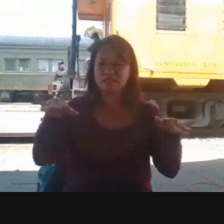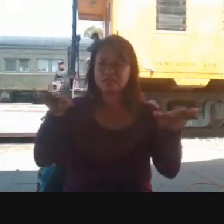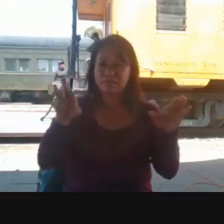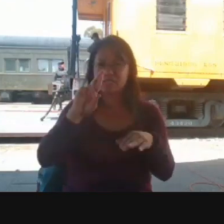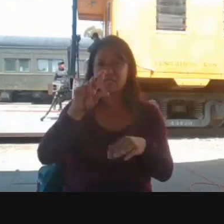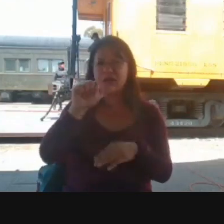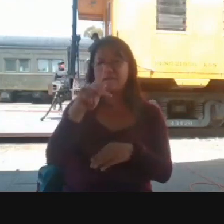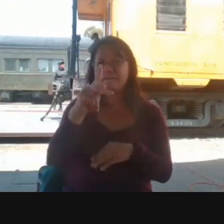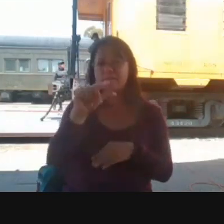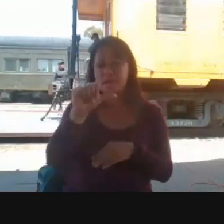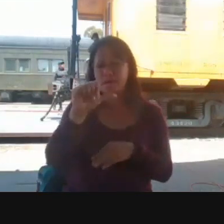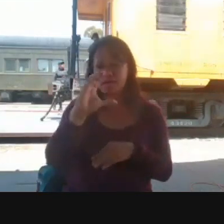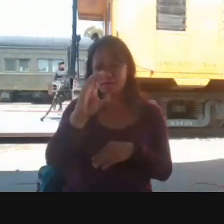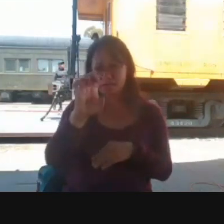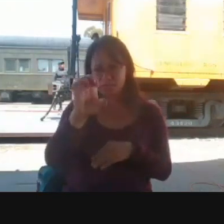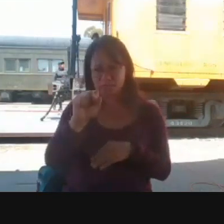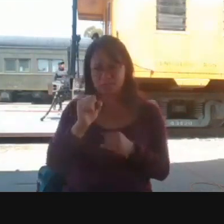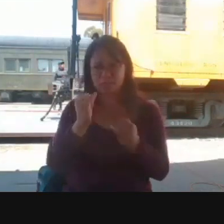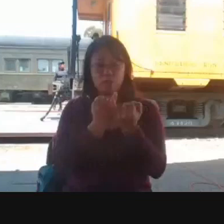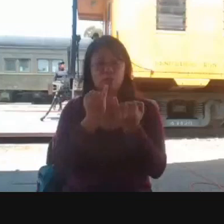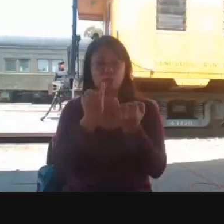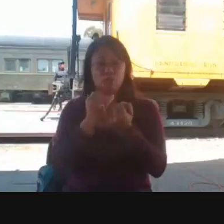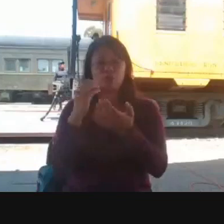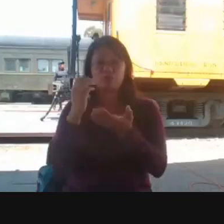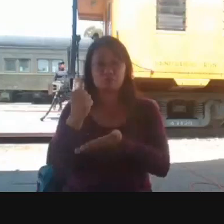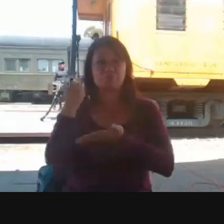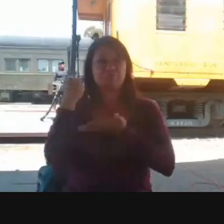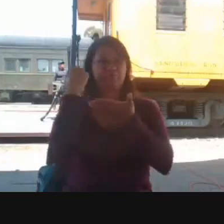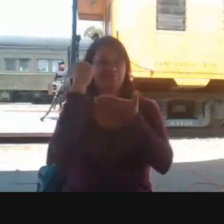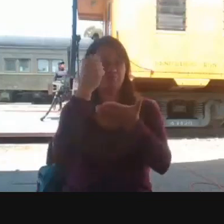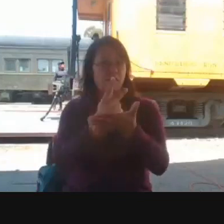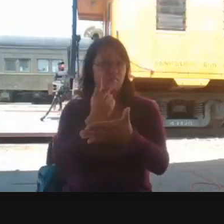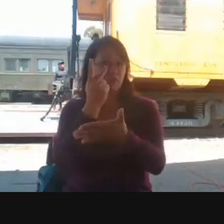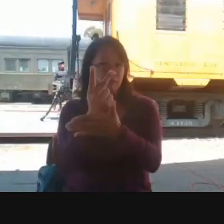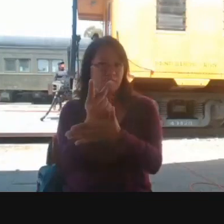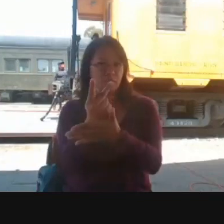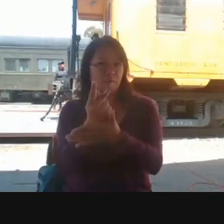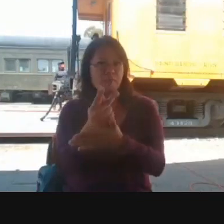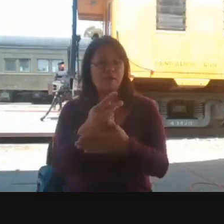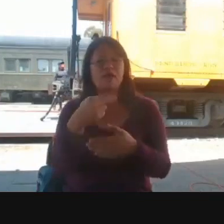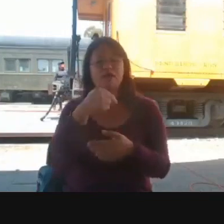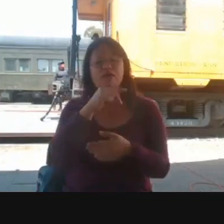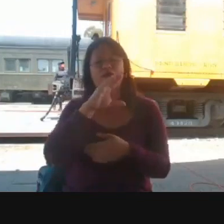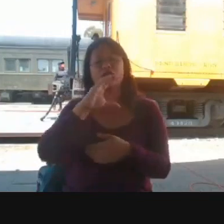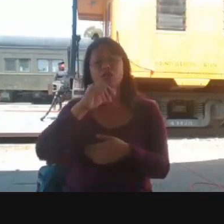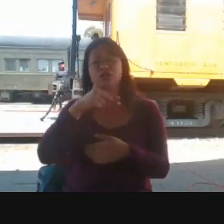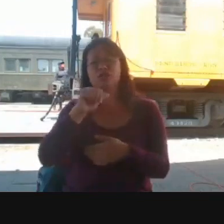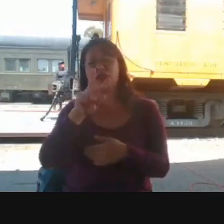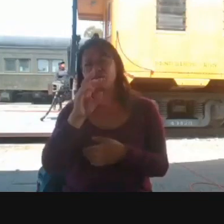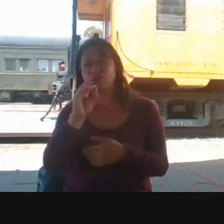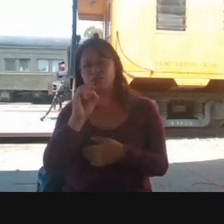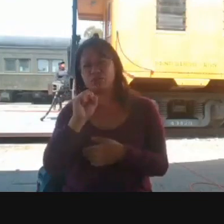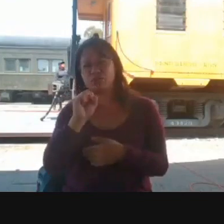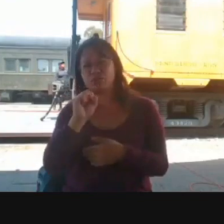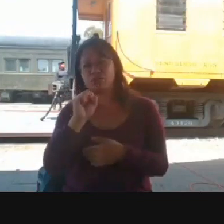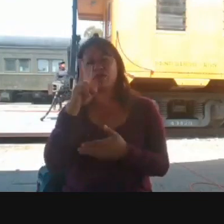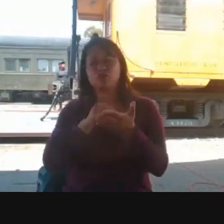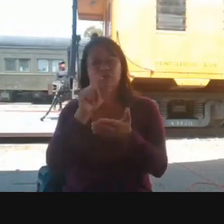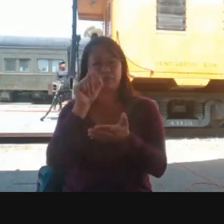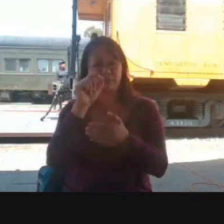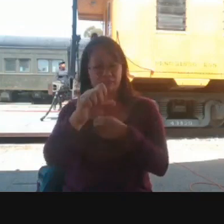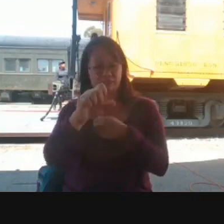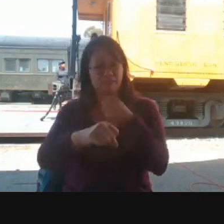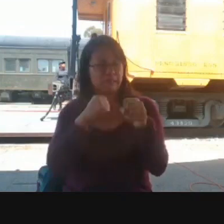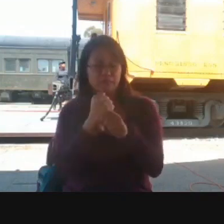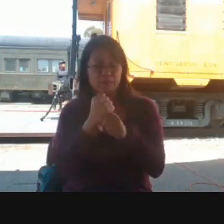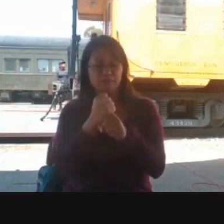premio PW por Amor a México, Chavos, edición 2020. También cuenta con reconocimiento